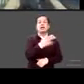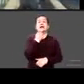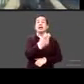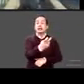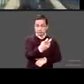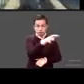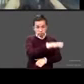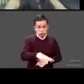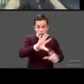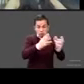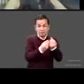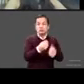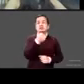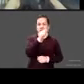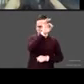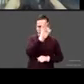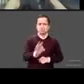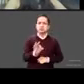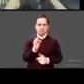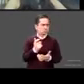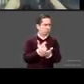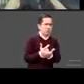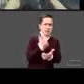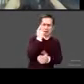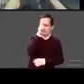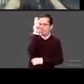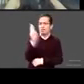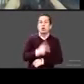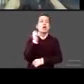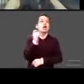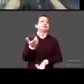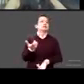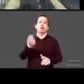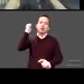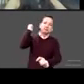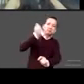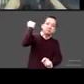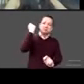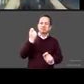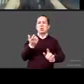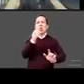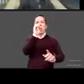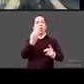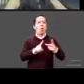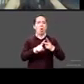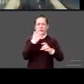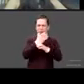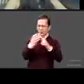o castigos corporales severos, es decir, son azotados, son golpeados con objetos